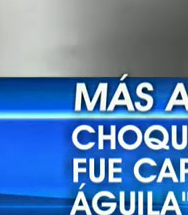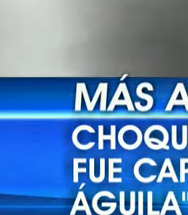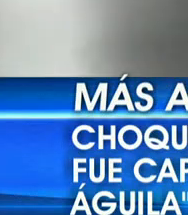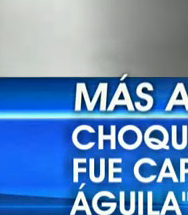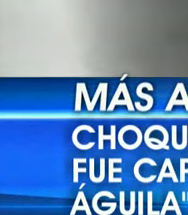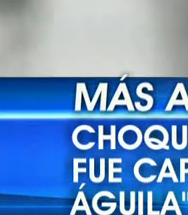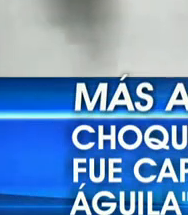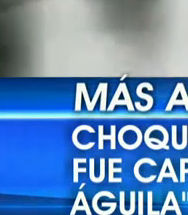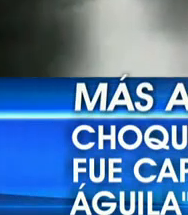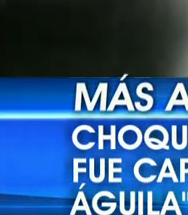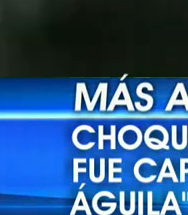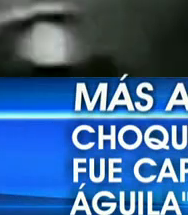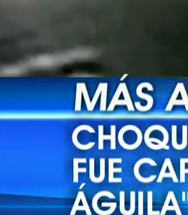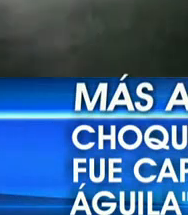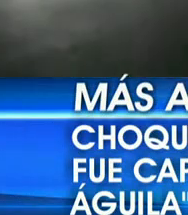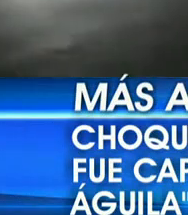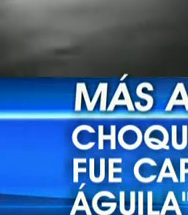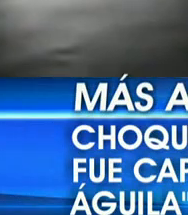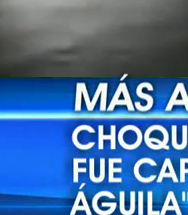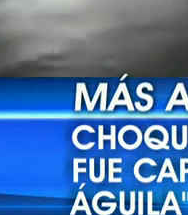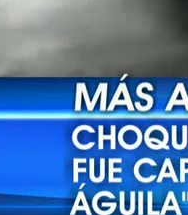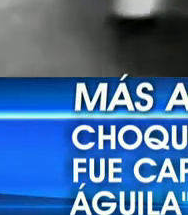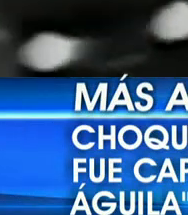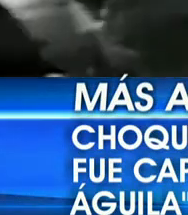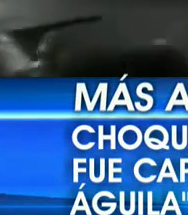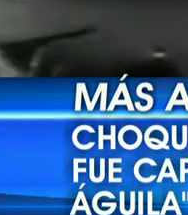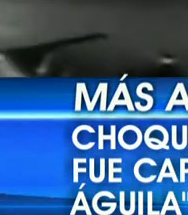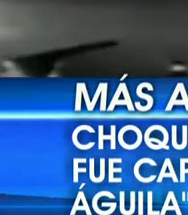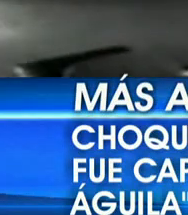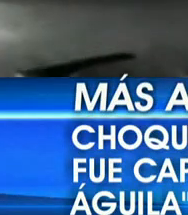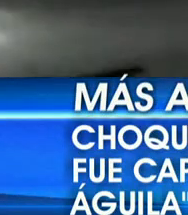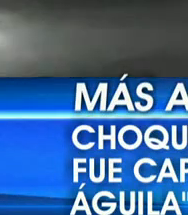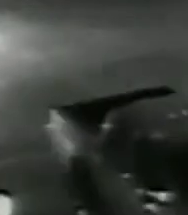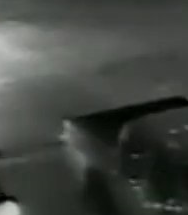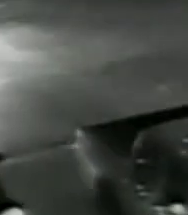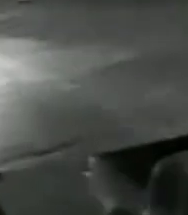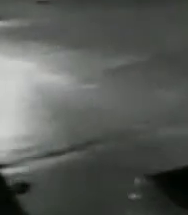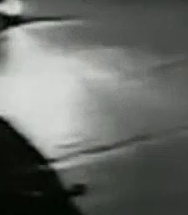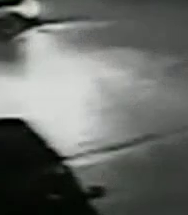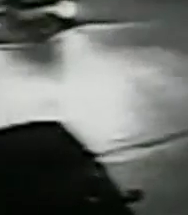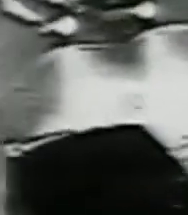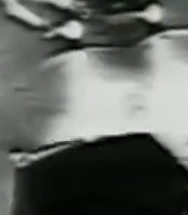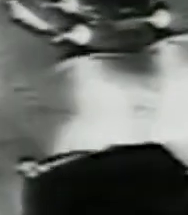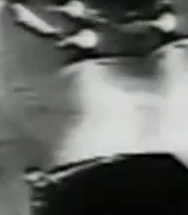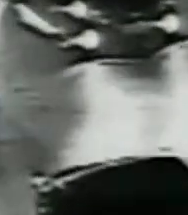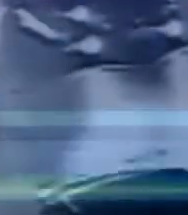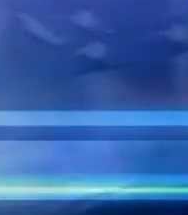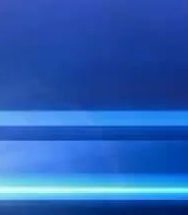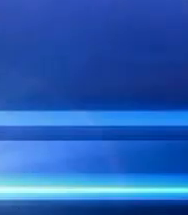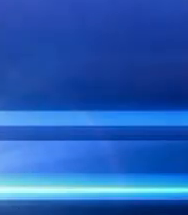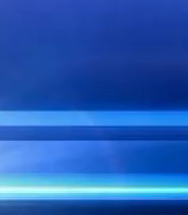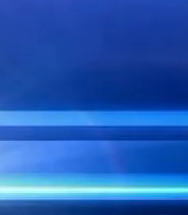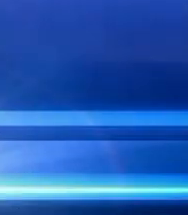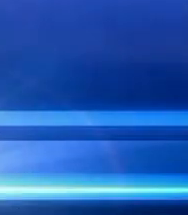de los conductores gravemente herido. Con esto y más, ya regresamos aquí en La Noticia en la Comunidad.